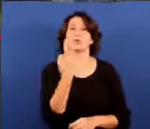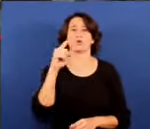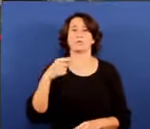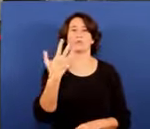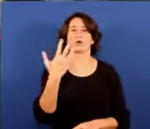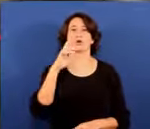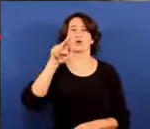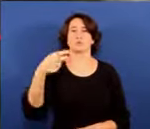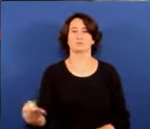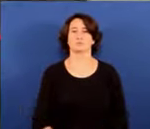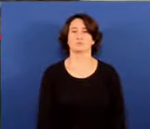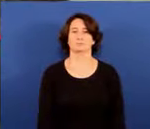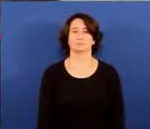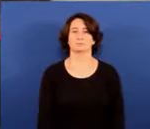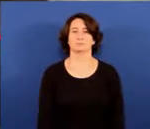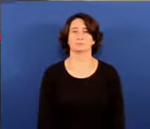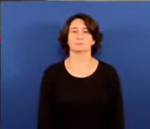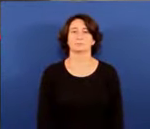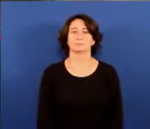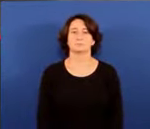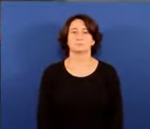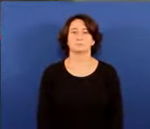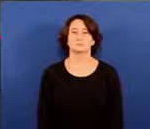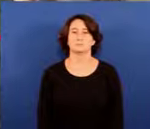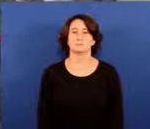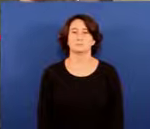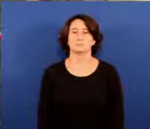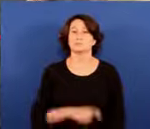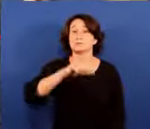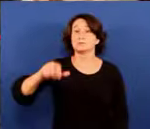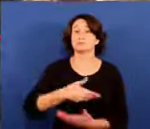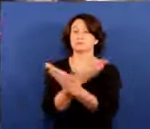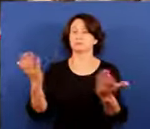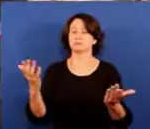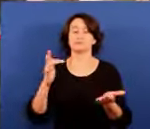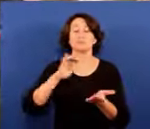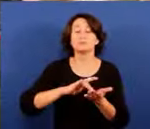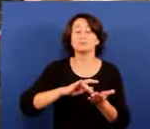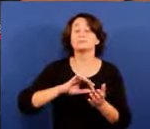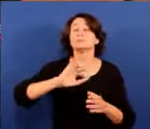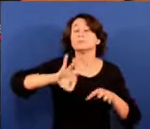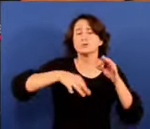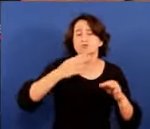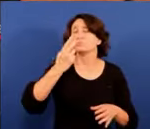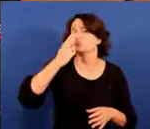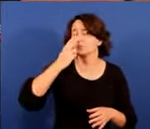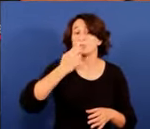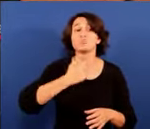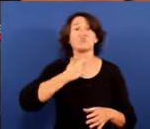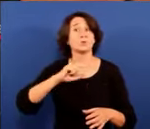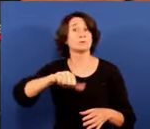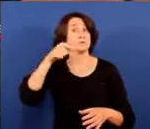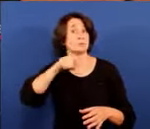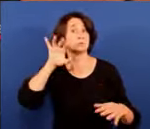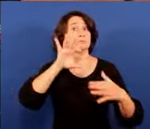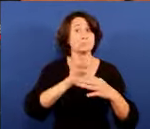los premios serán un palillo de tamaño natural en oro, plata y bronce, que se entregarán en cada una de las